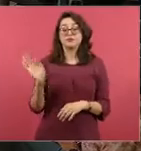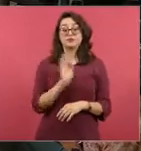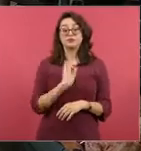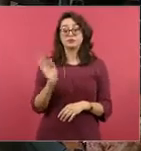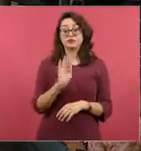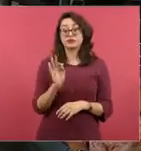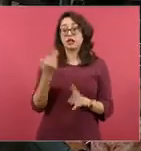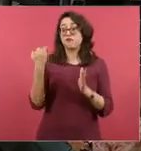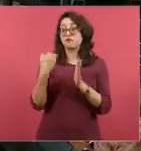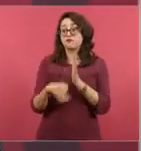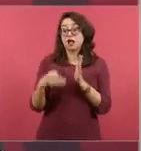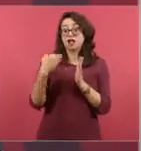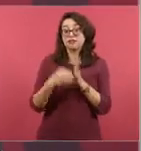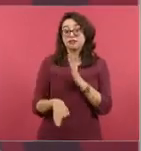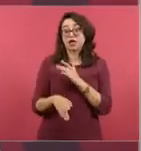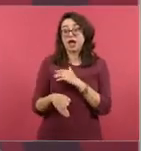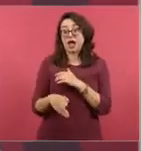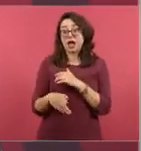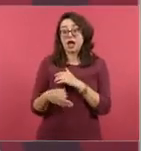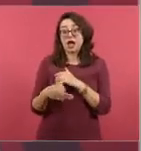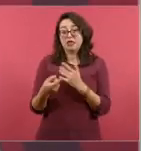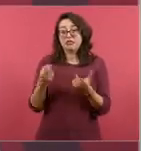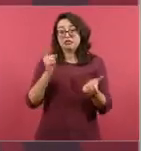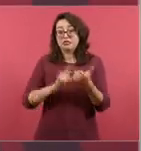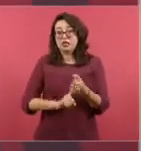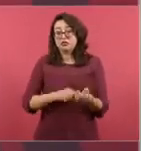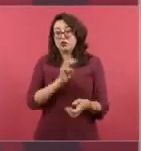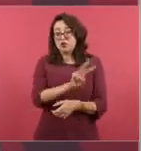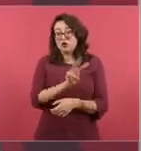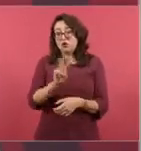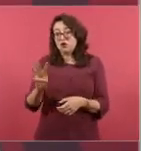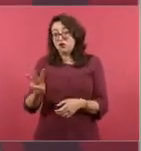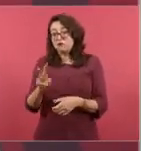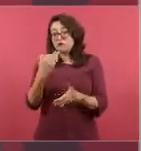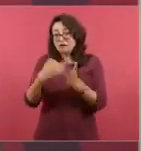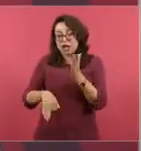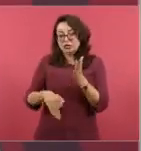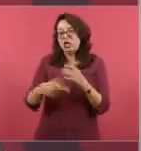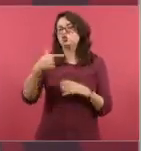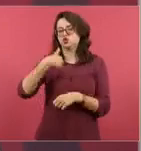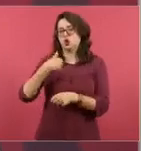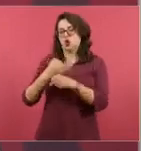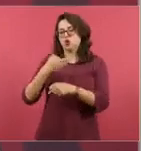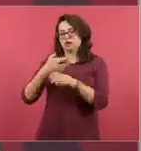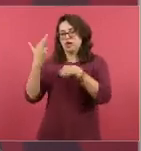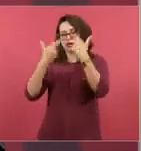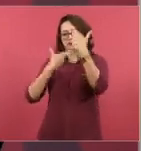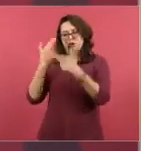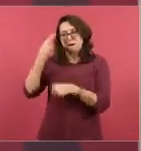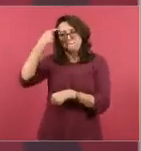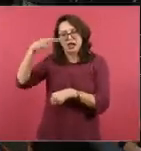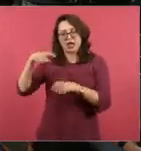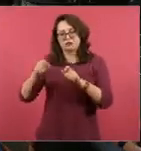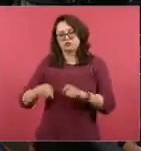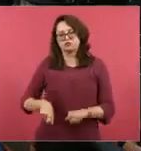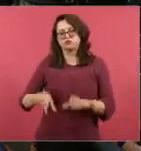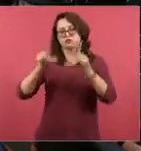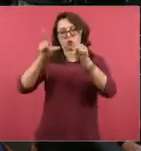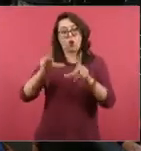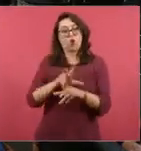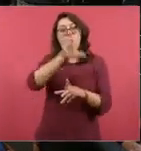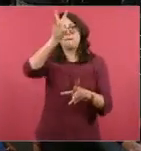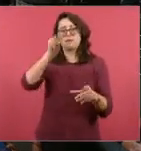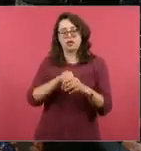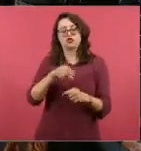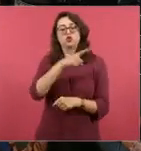de Conalitec, ahora mismo veo qué pasa para que estén todos. En la página de Conalitec tendrán que estar. Si quieren poner nuevamente